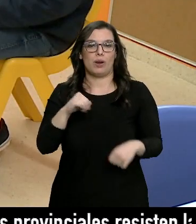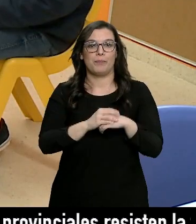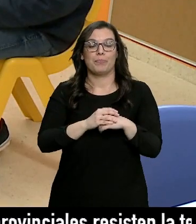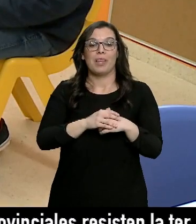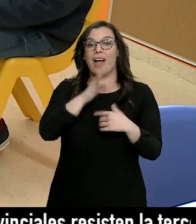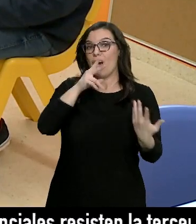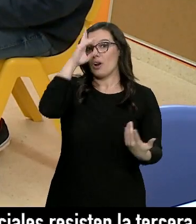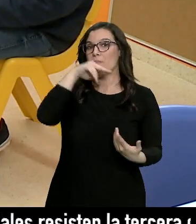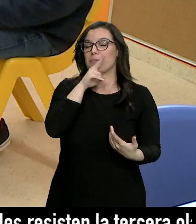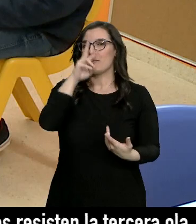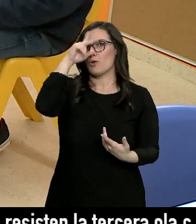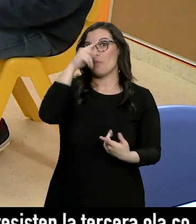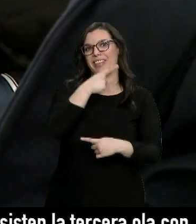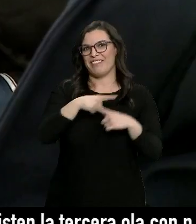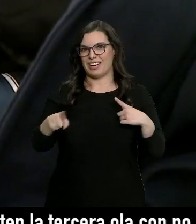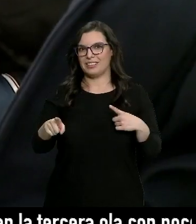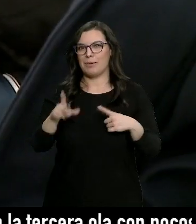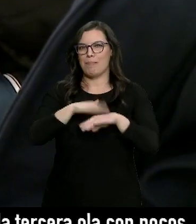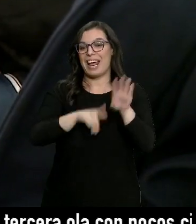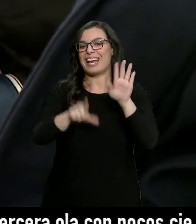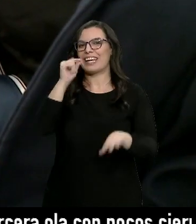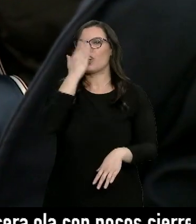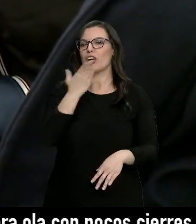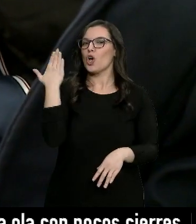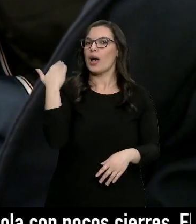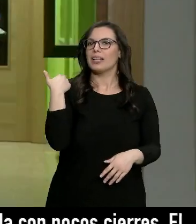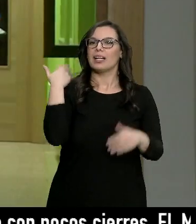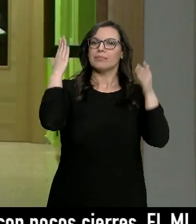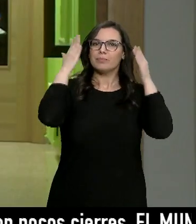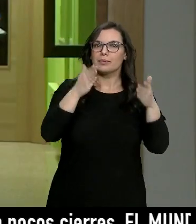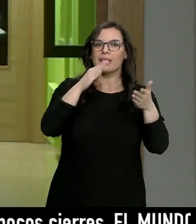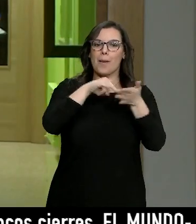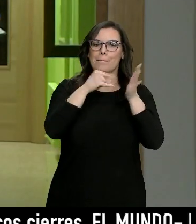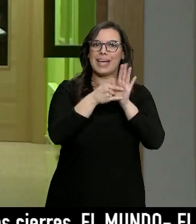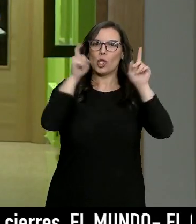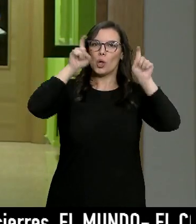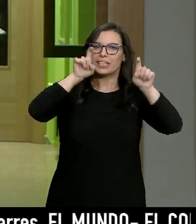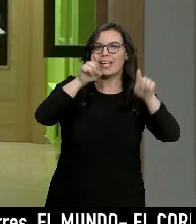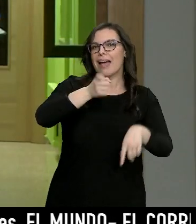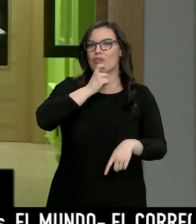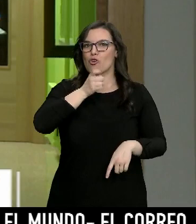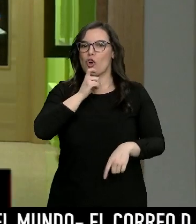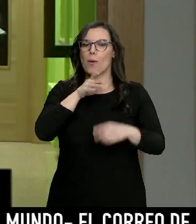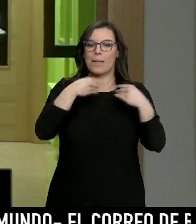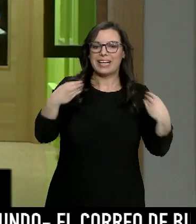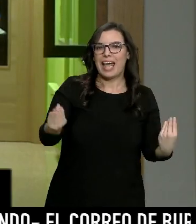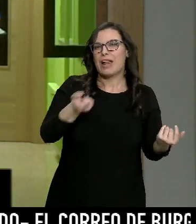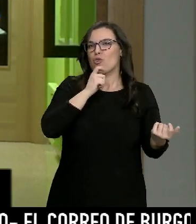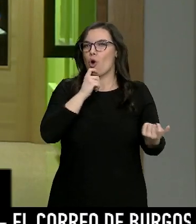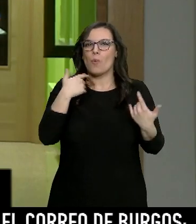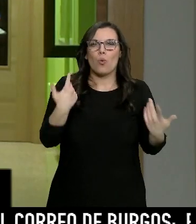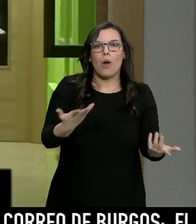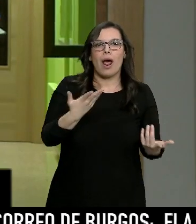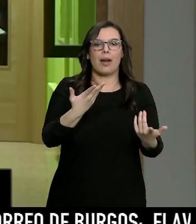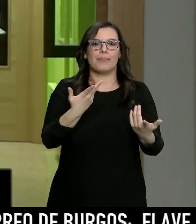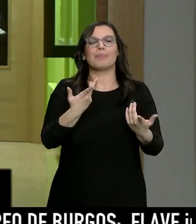de los padres a la hora de escoger colegio. Antes se centraban mucho en los métodos que utilizamos a la hora de dar clase, el material, cómo